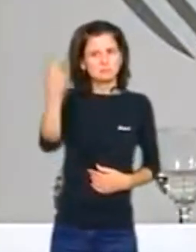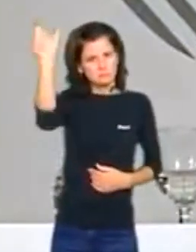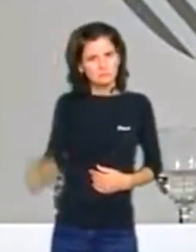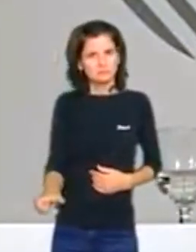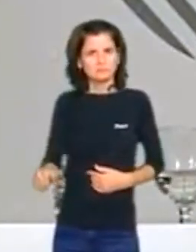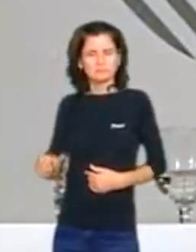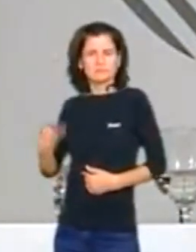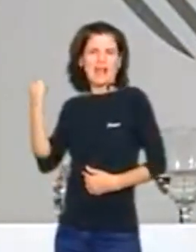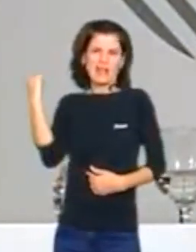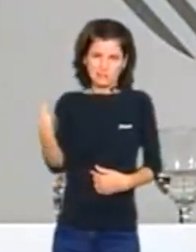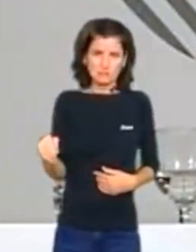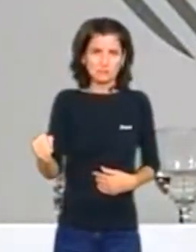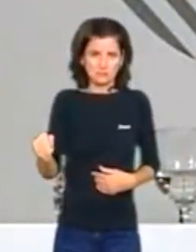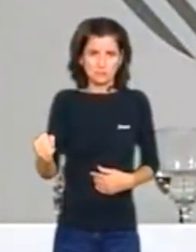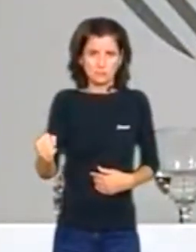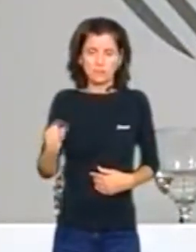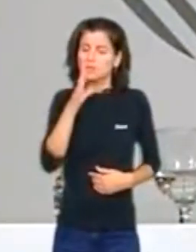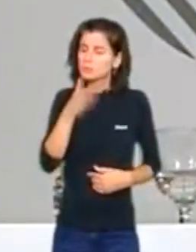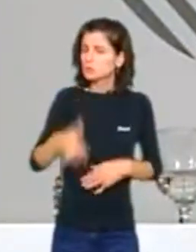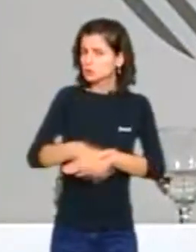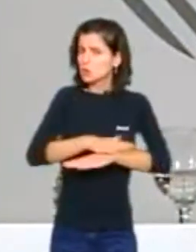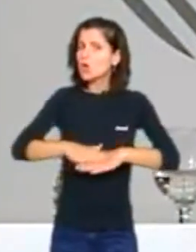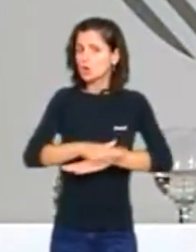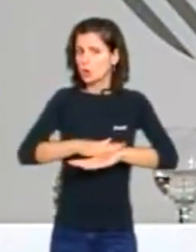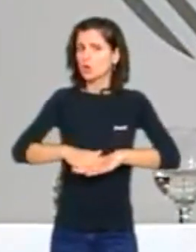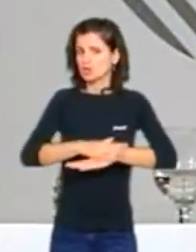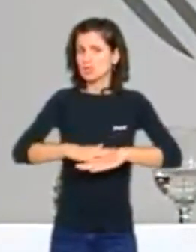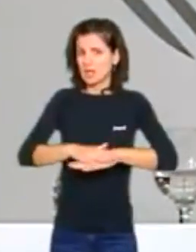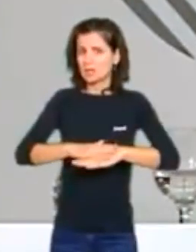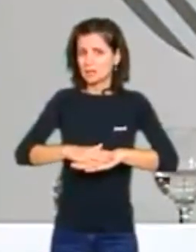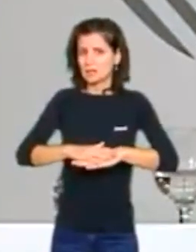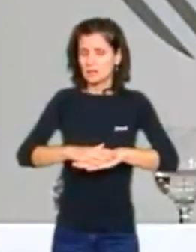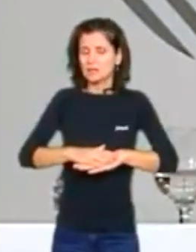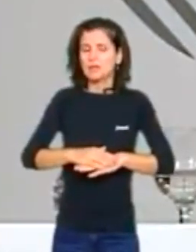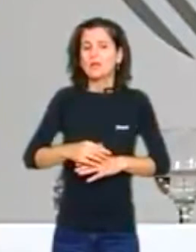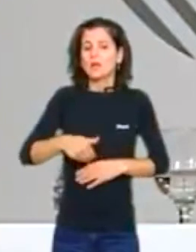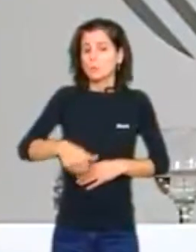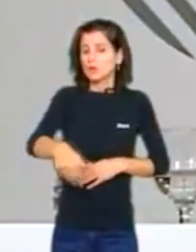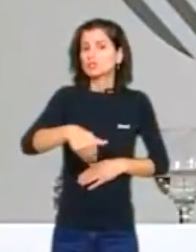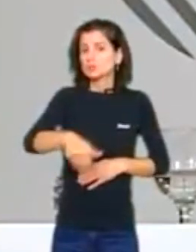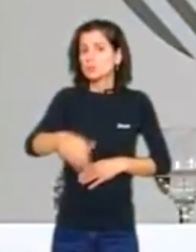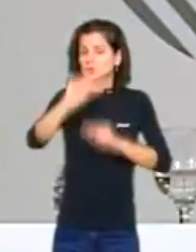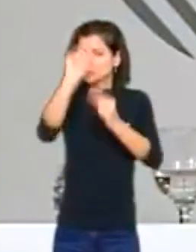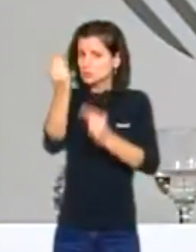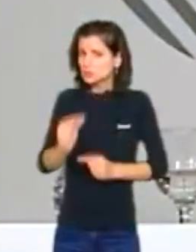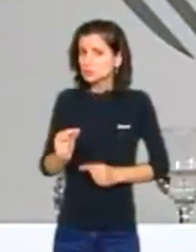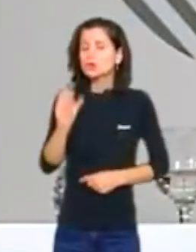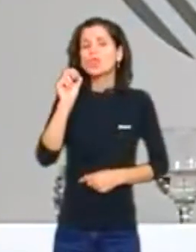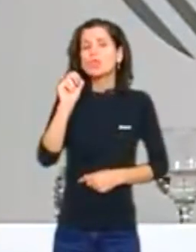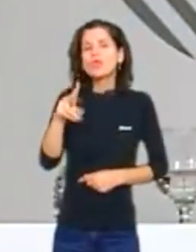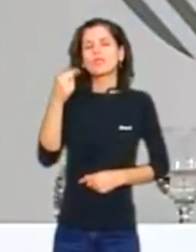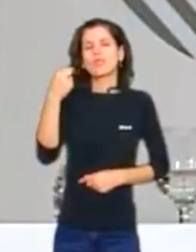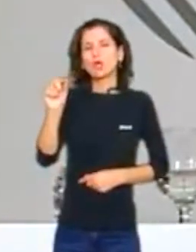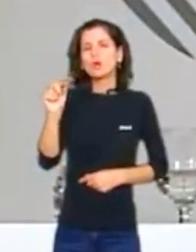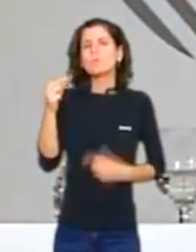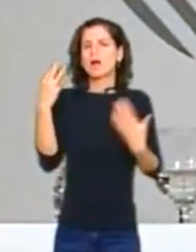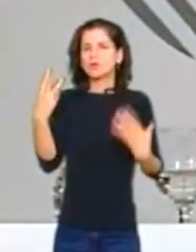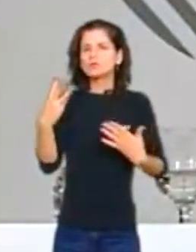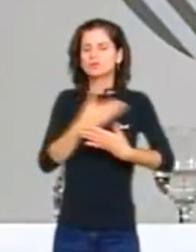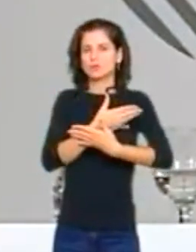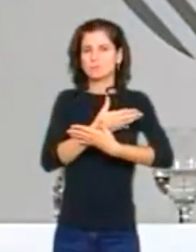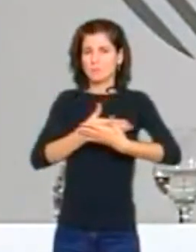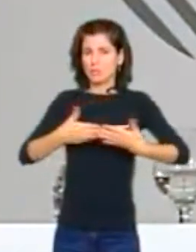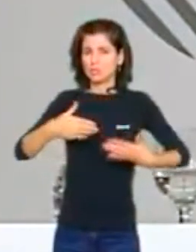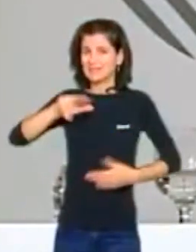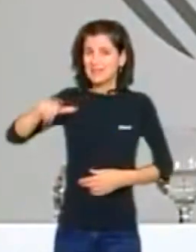eso el Consell en los próximos presupuestos destina 12,8 millones de euros a la lucha contra la violencia